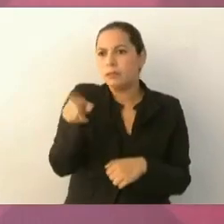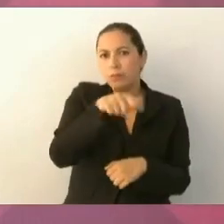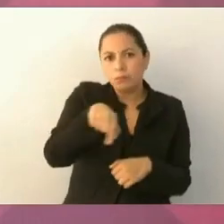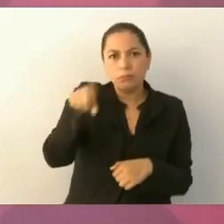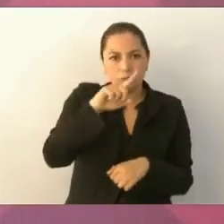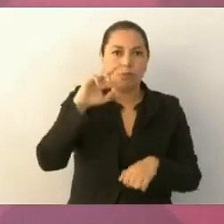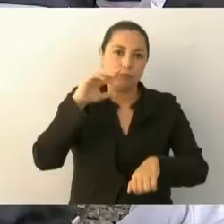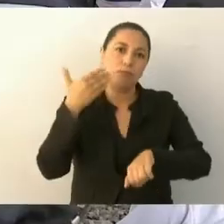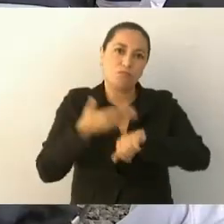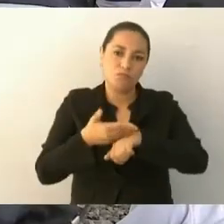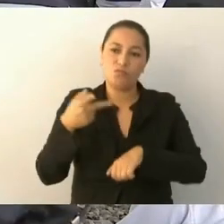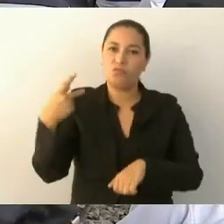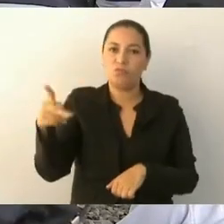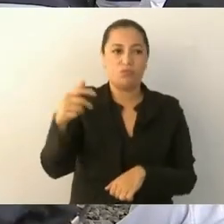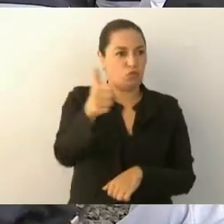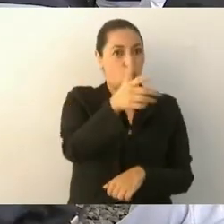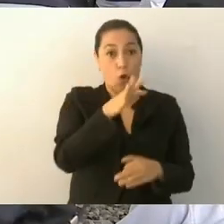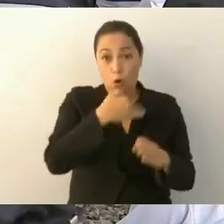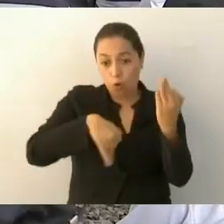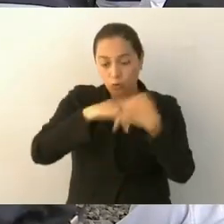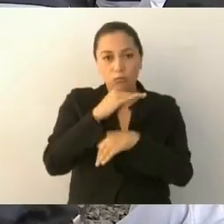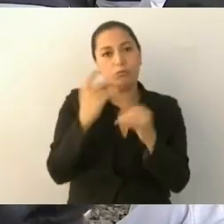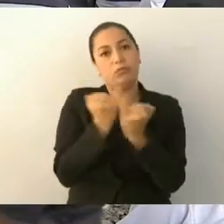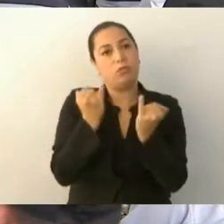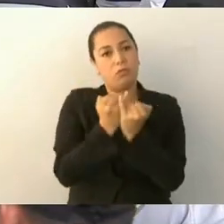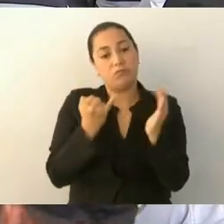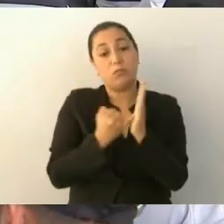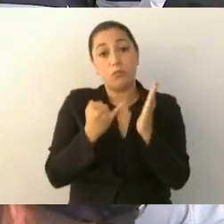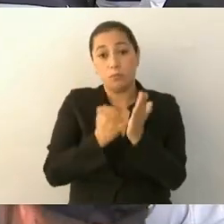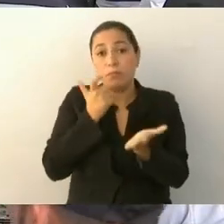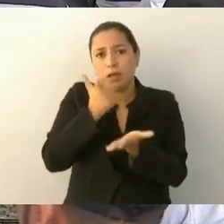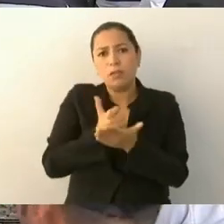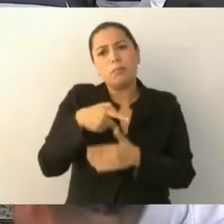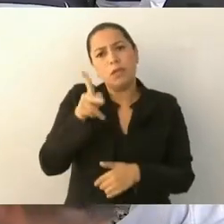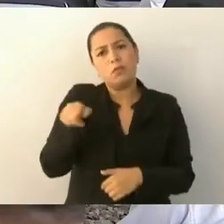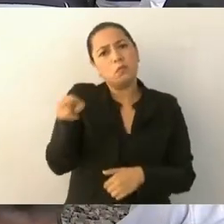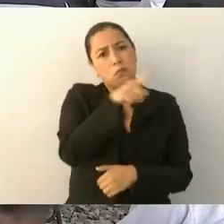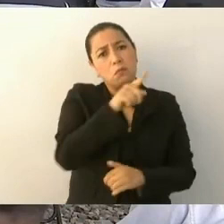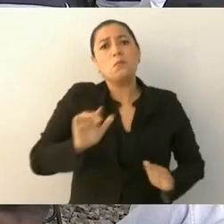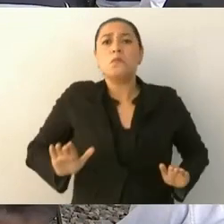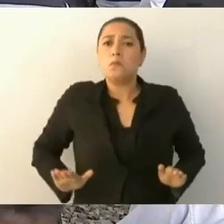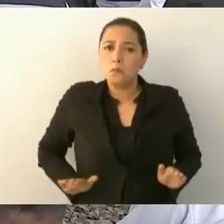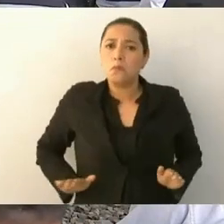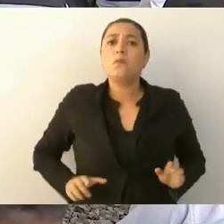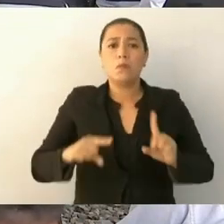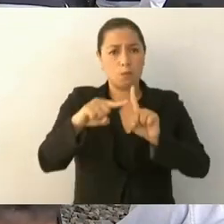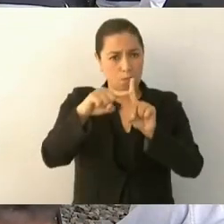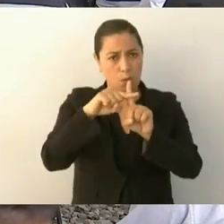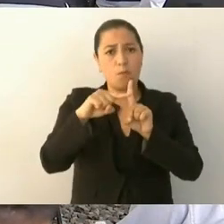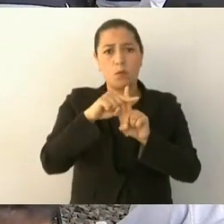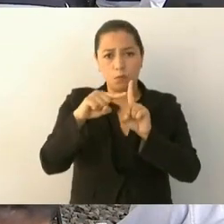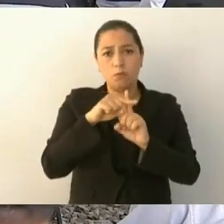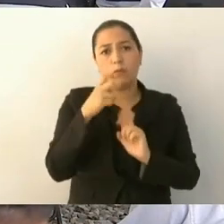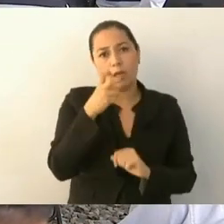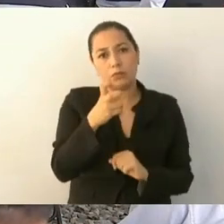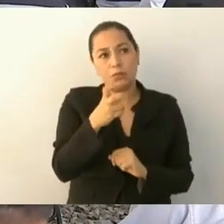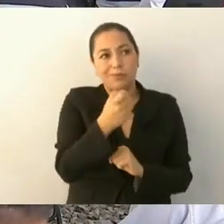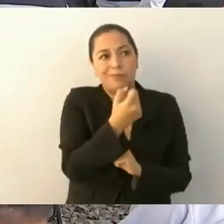que tenemos todos de pagar impuestos, pero es una buena actitud de parte de los grandes